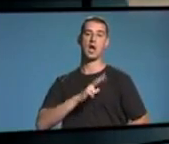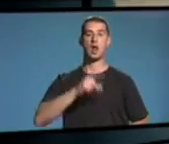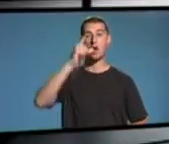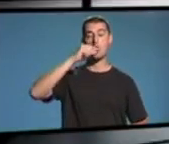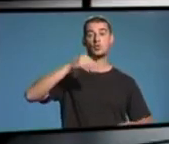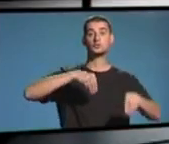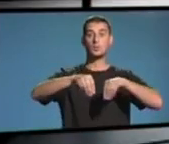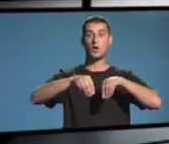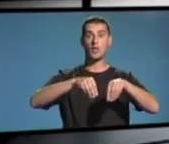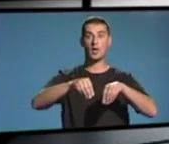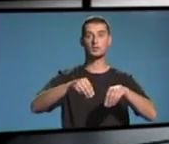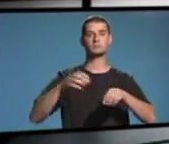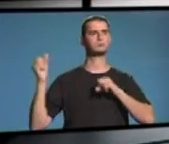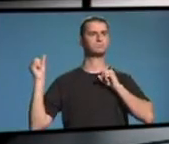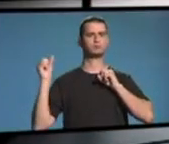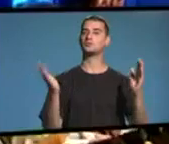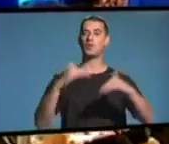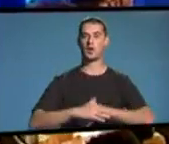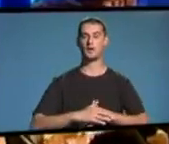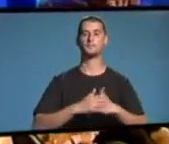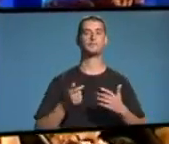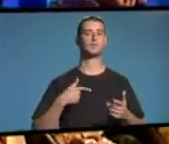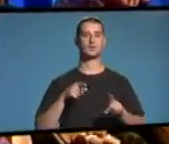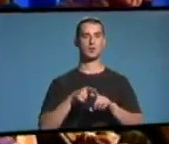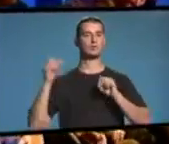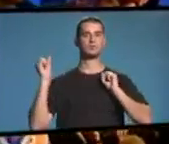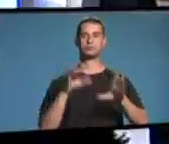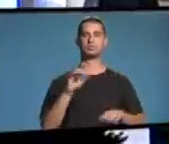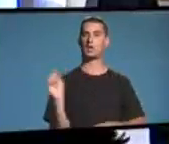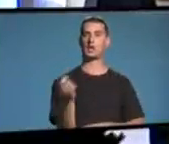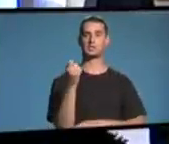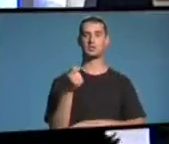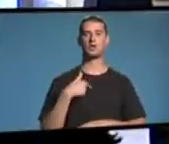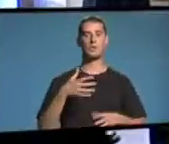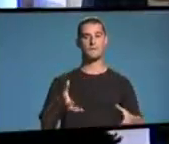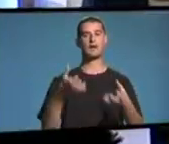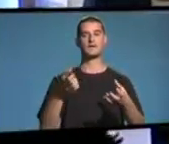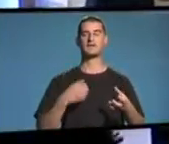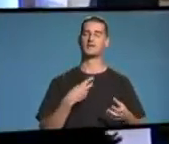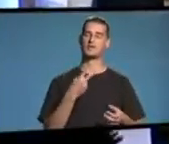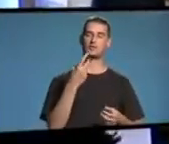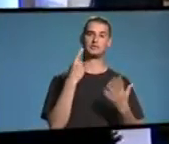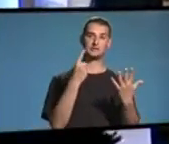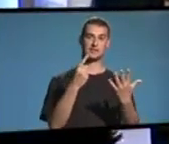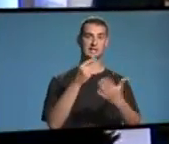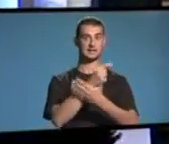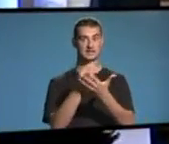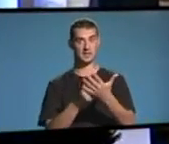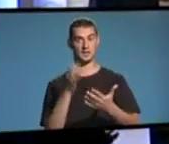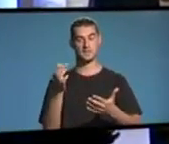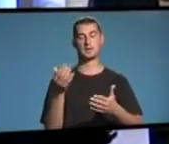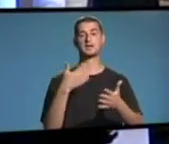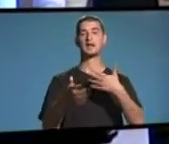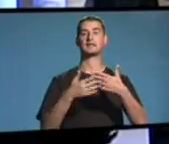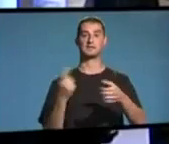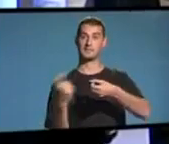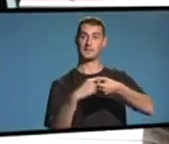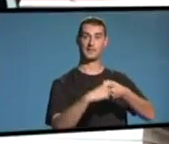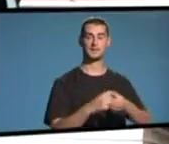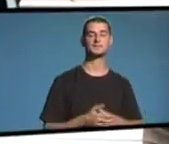o Bierzo, está o León, que ten, pois non sei, se aquí temos 150, pois eles deben ter 350